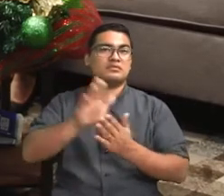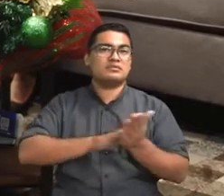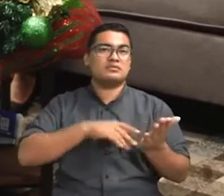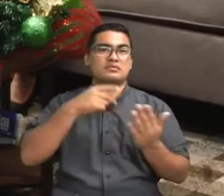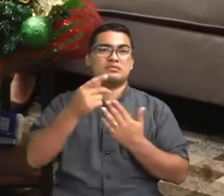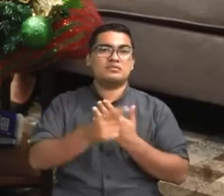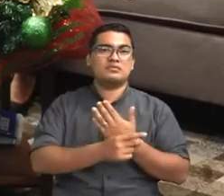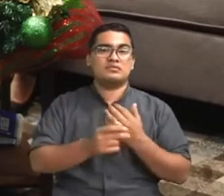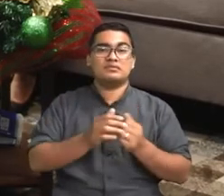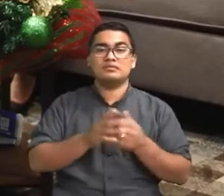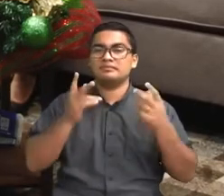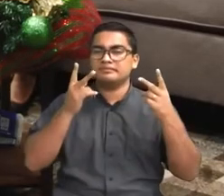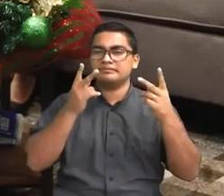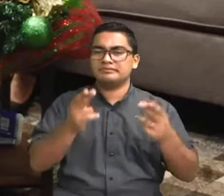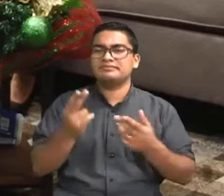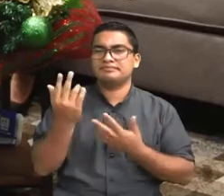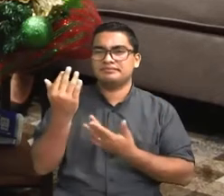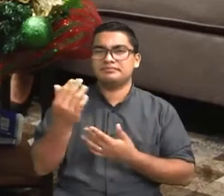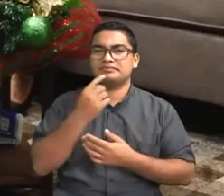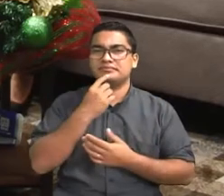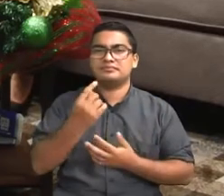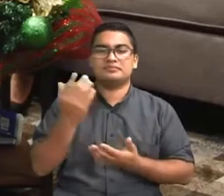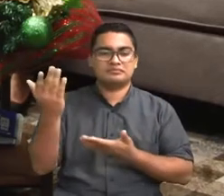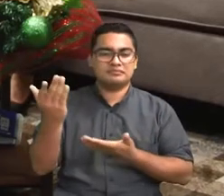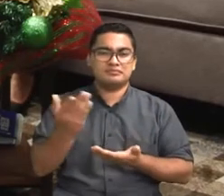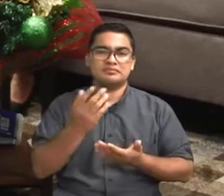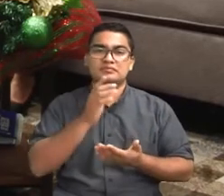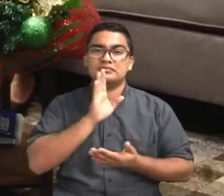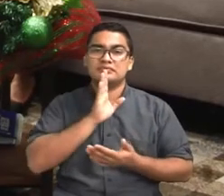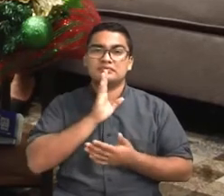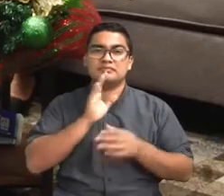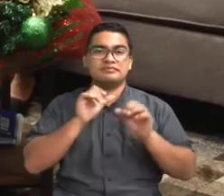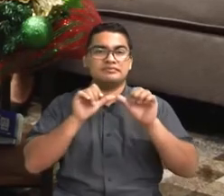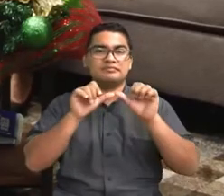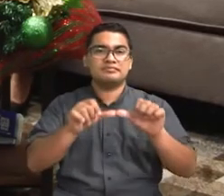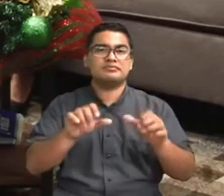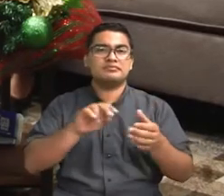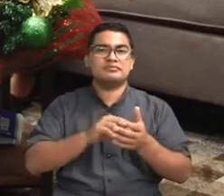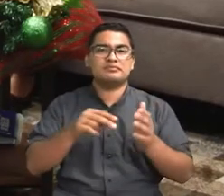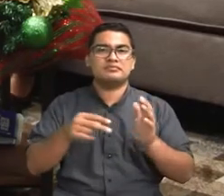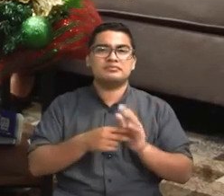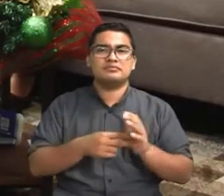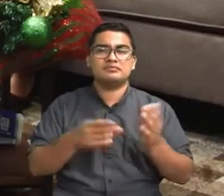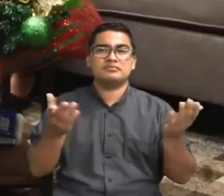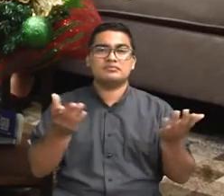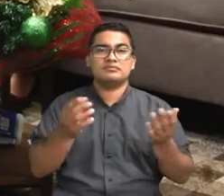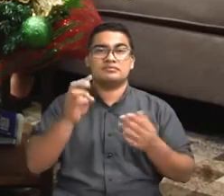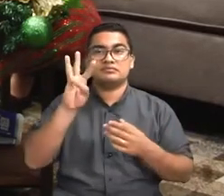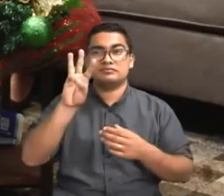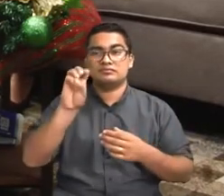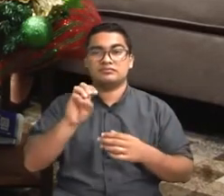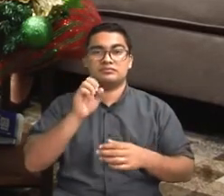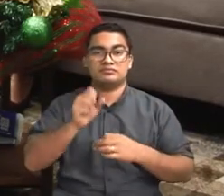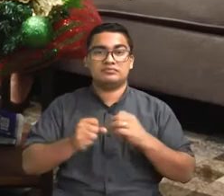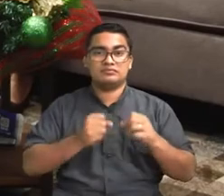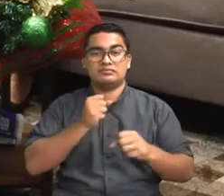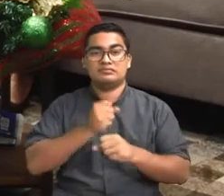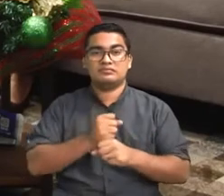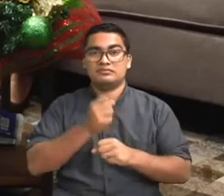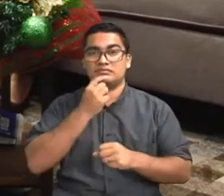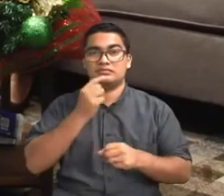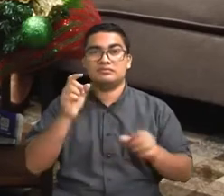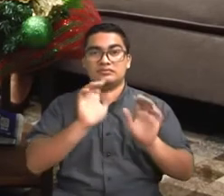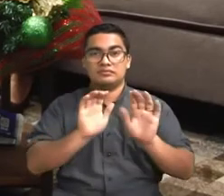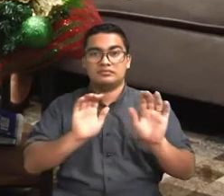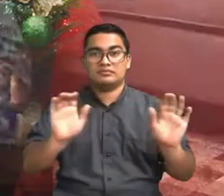proyectos. Diputada, tenemos que hacer una pausa, pero al volver quisiera que continuáramos entendiendo lo que significan 30 años de celebración del Convenio de los Derechos de la